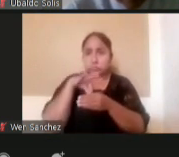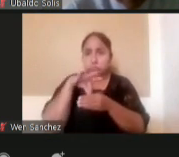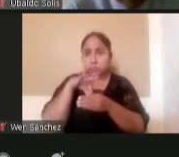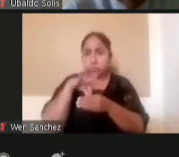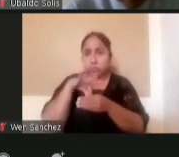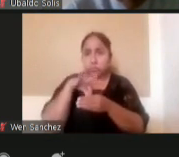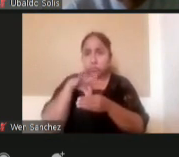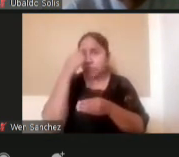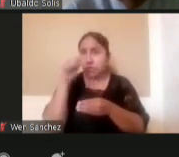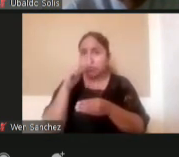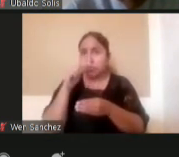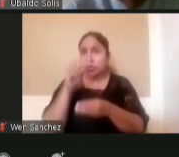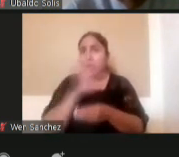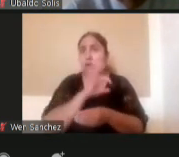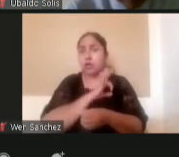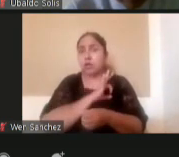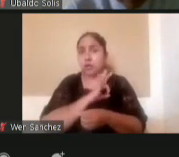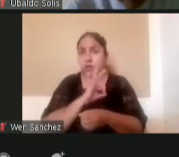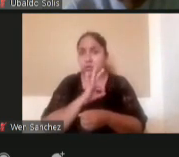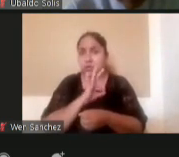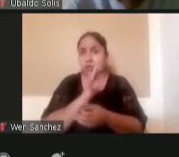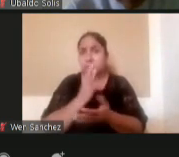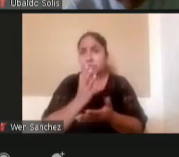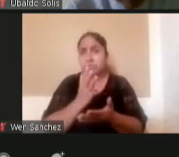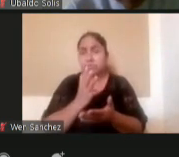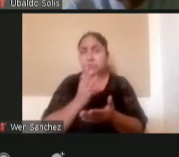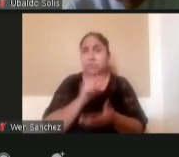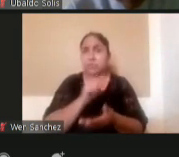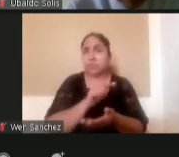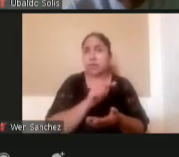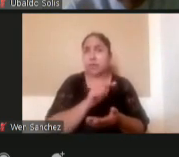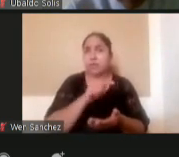exigíamos una solución o una regularización